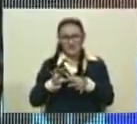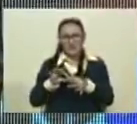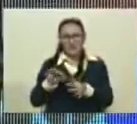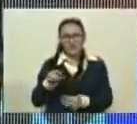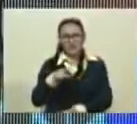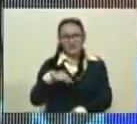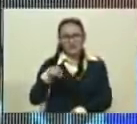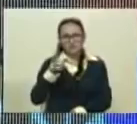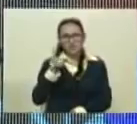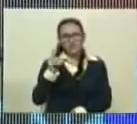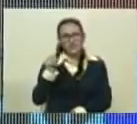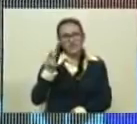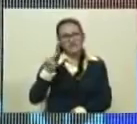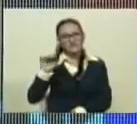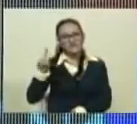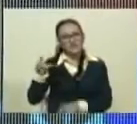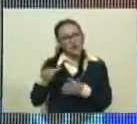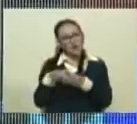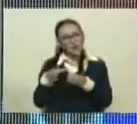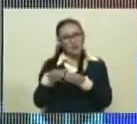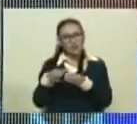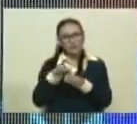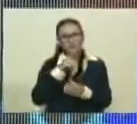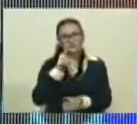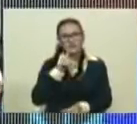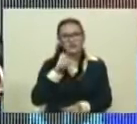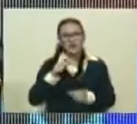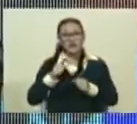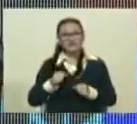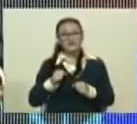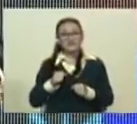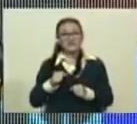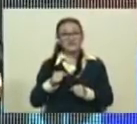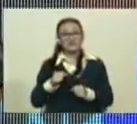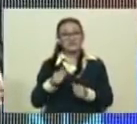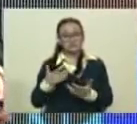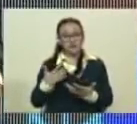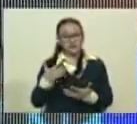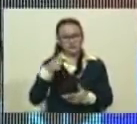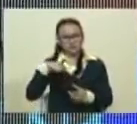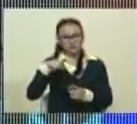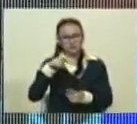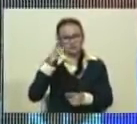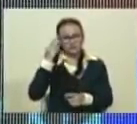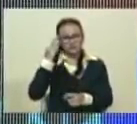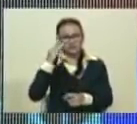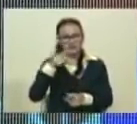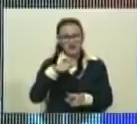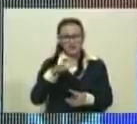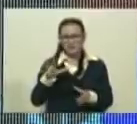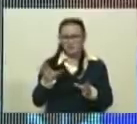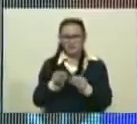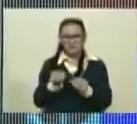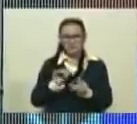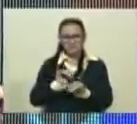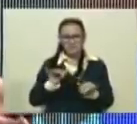llevan adelante algunos grupos que se llaman resistencia. Queremos saber si usted cree que ya esto ha concluido.